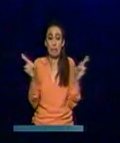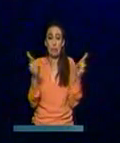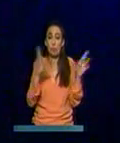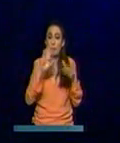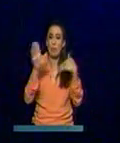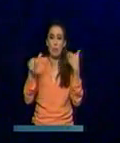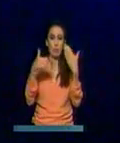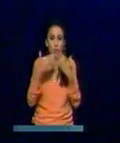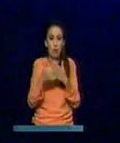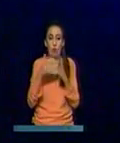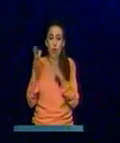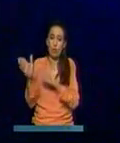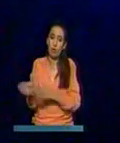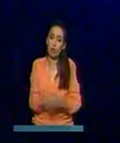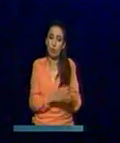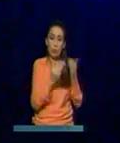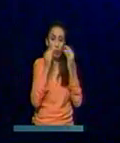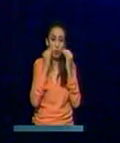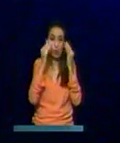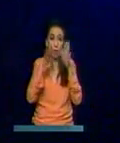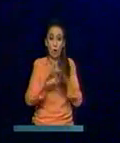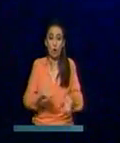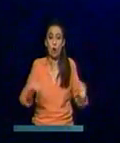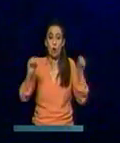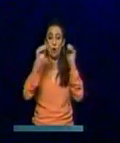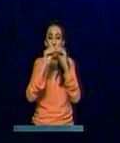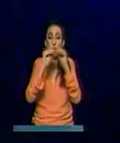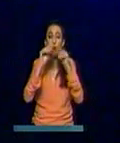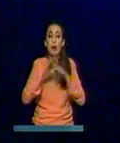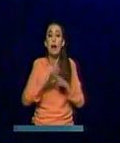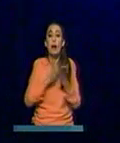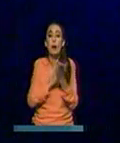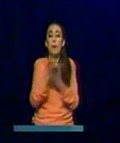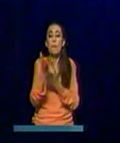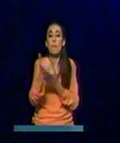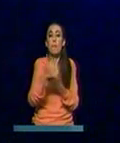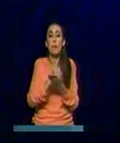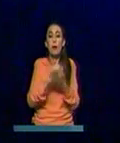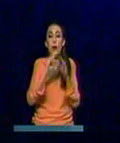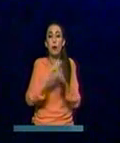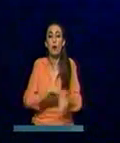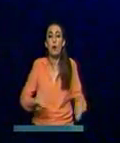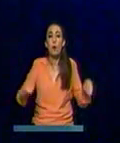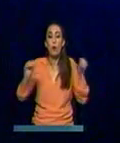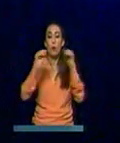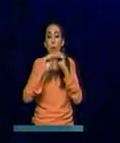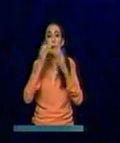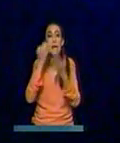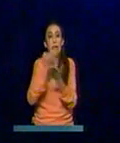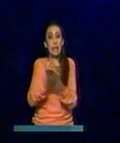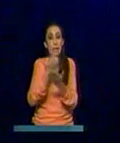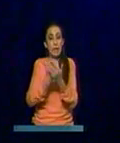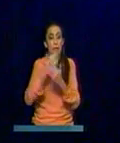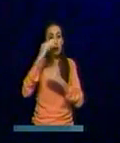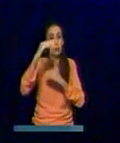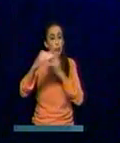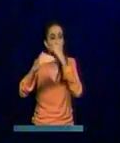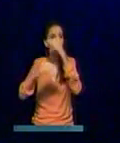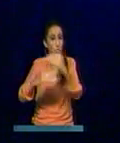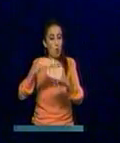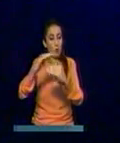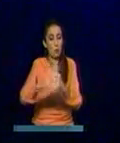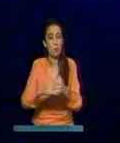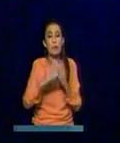general de lo que el gobierno está proponiendo a través de la ley de fomento, a la ley económica que hoy está en manos